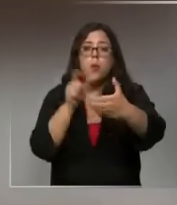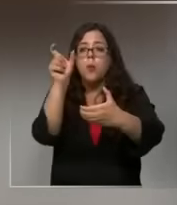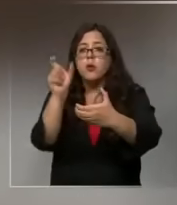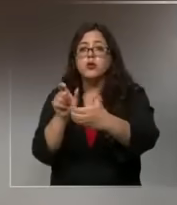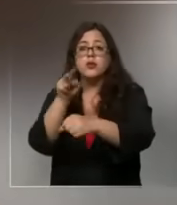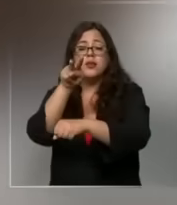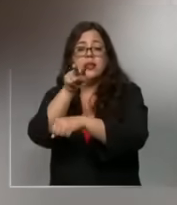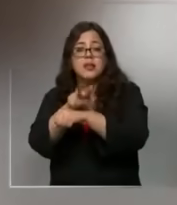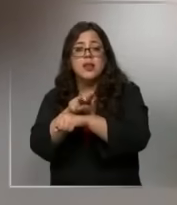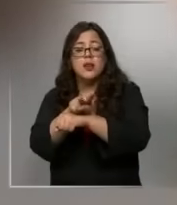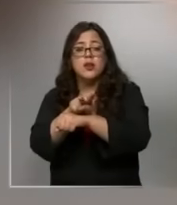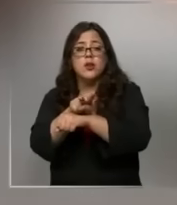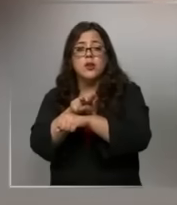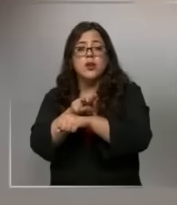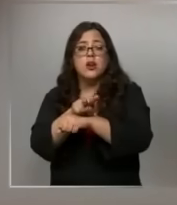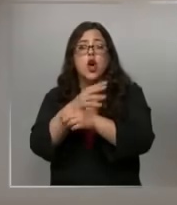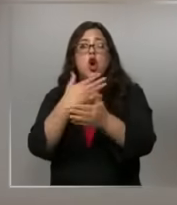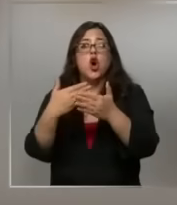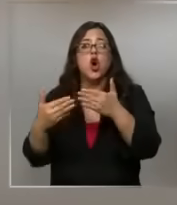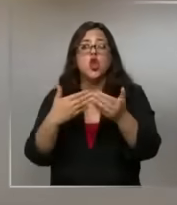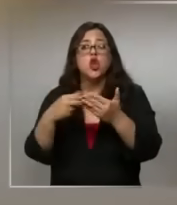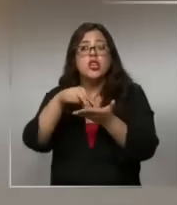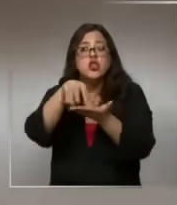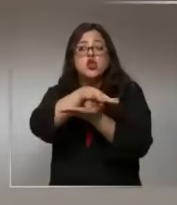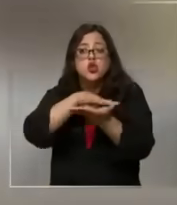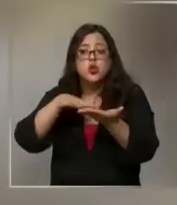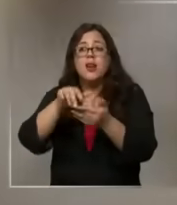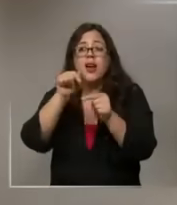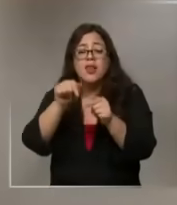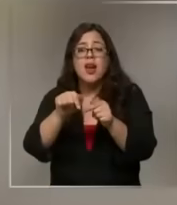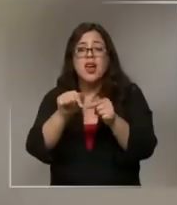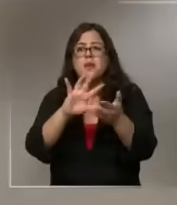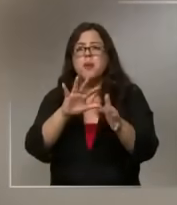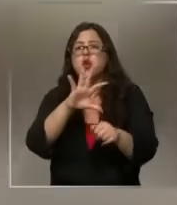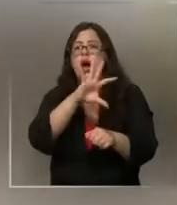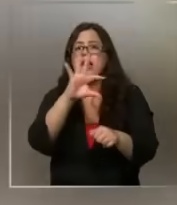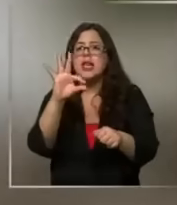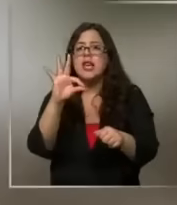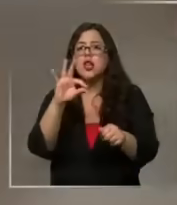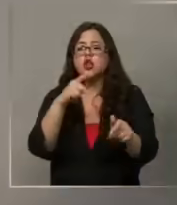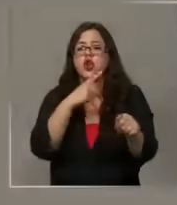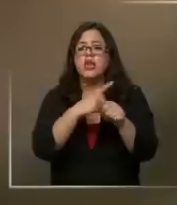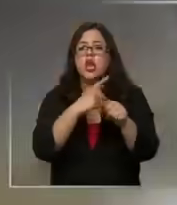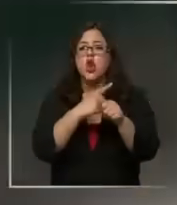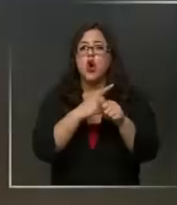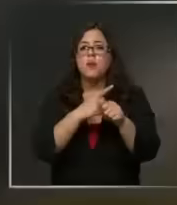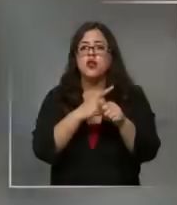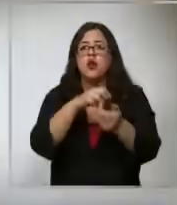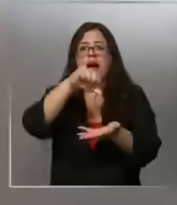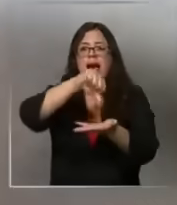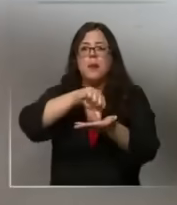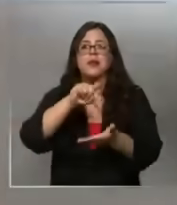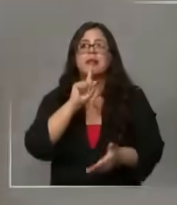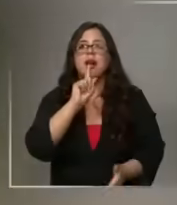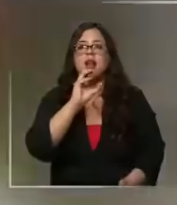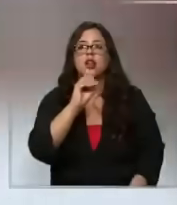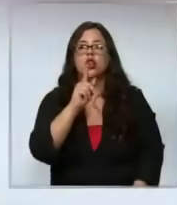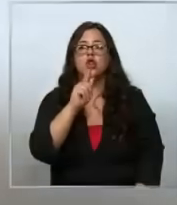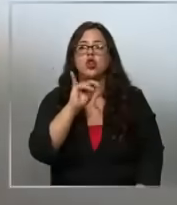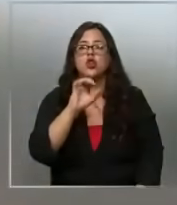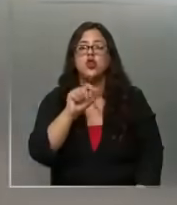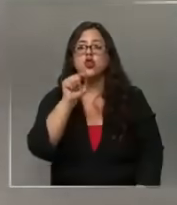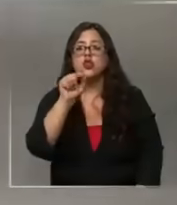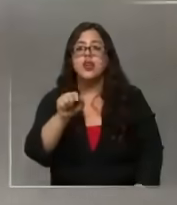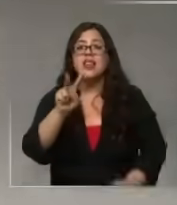testigo en la ciudad de Wajima, que es una ciudad que está a unos 500 kilómetros de Tokio y que a partir